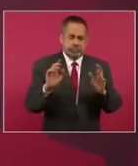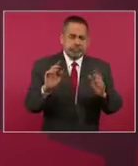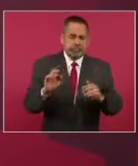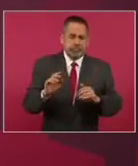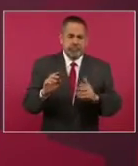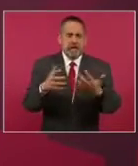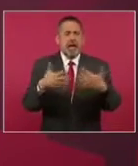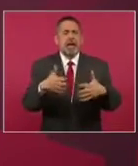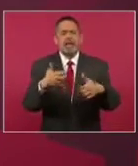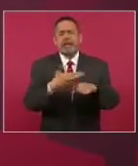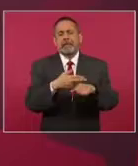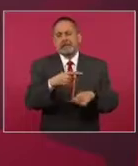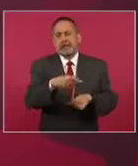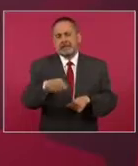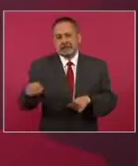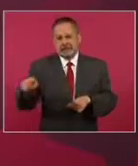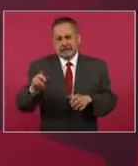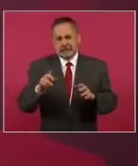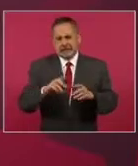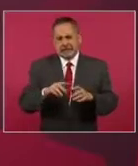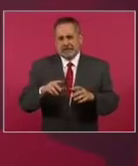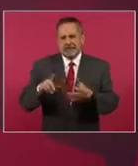empresas públicas